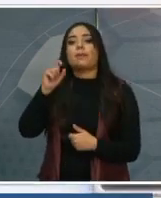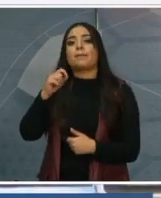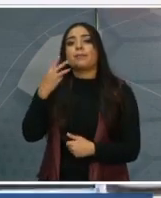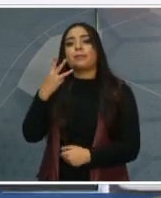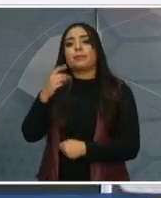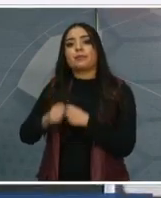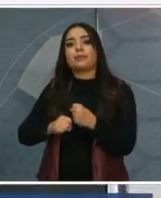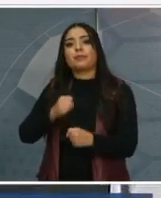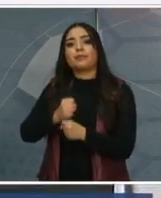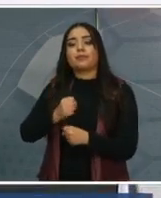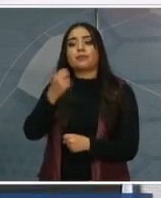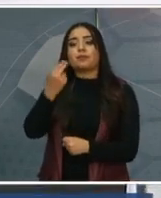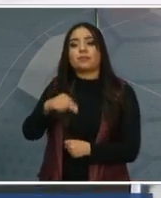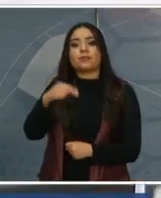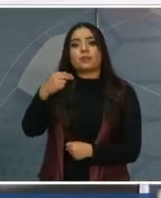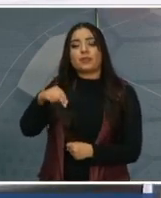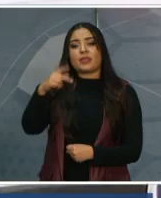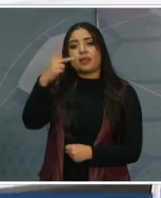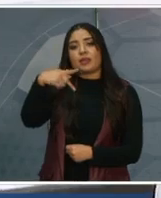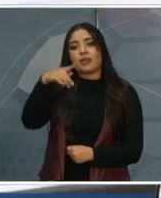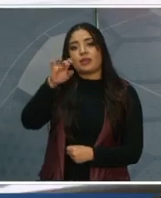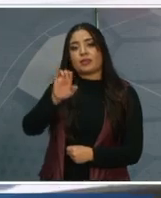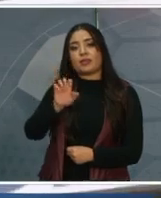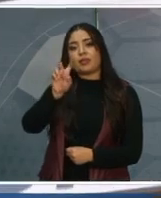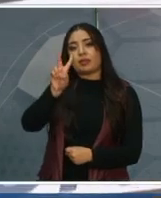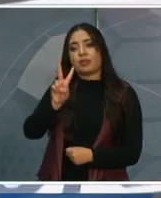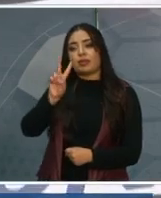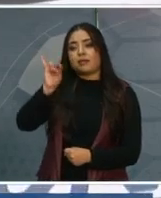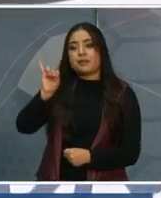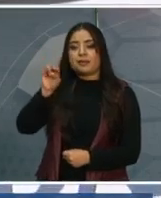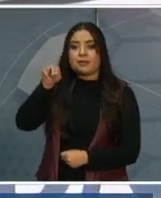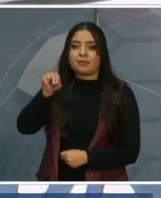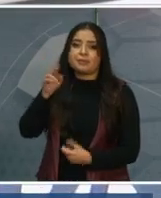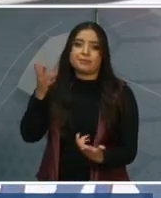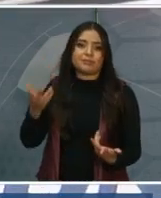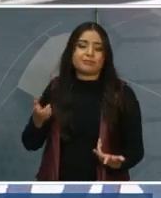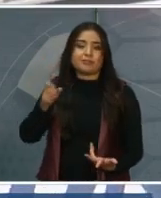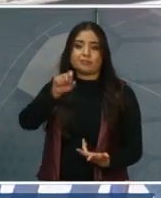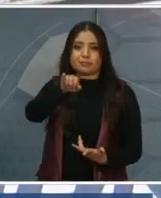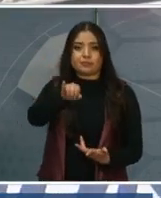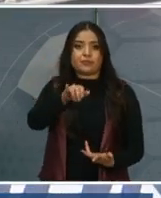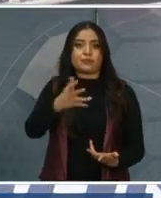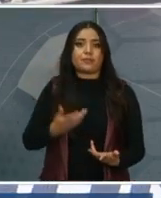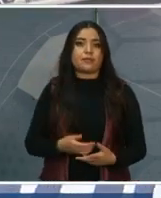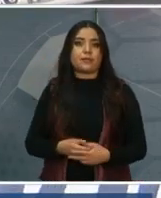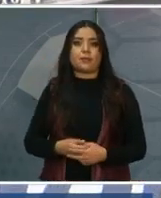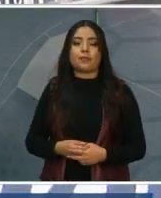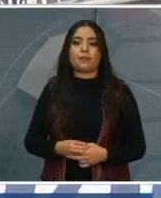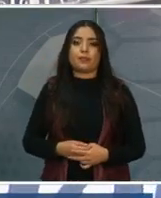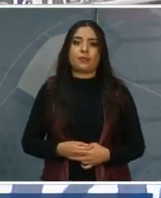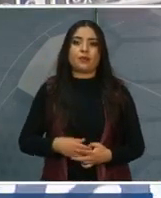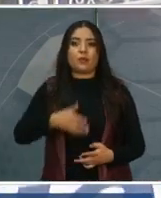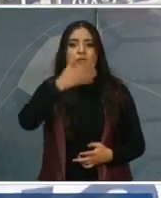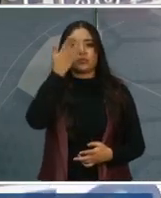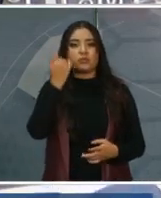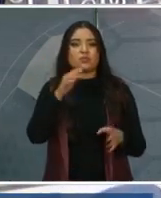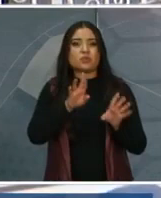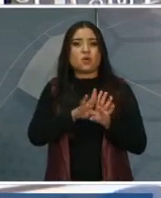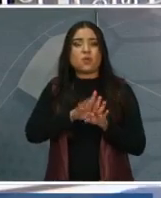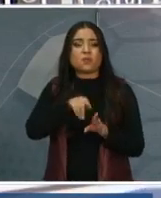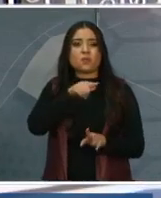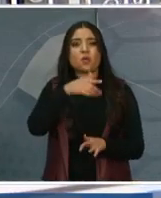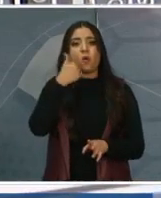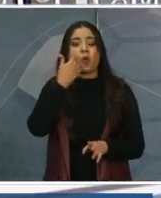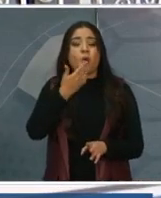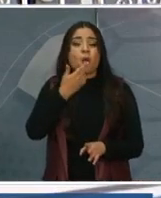Kevin, el cual, pues sí, lamentablemente, de una manera que aún no se precisa cómo, trató de quitarse la vida y pues logró